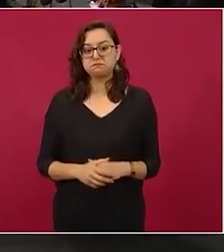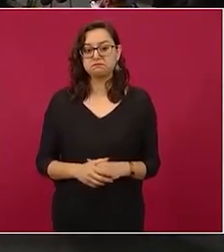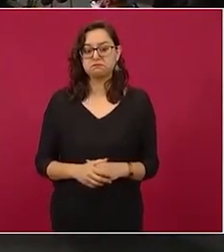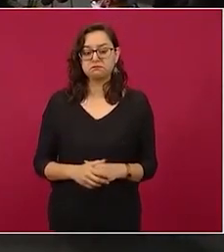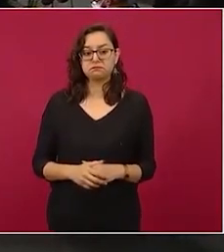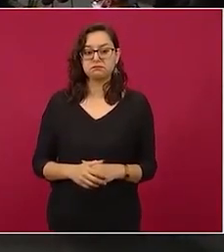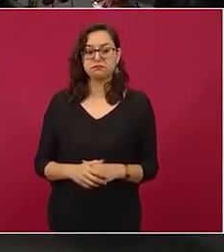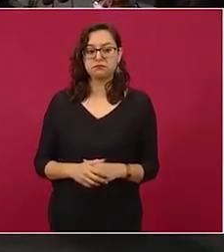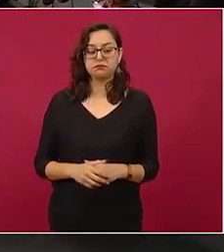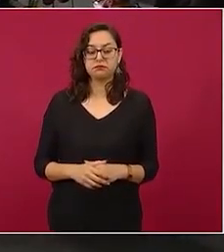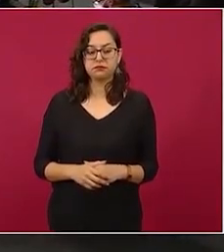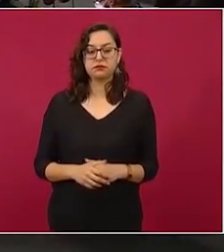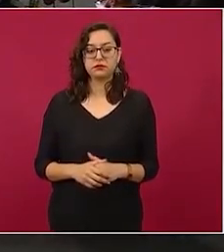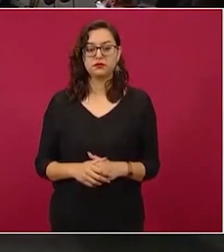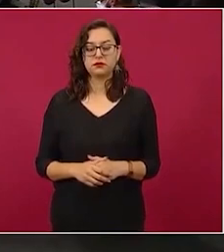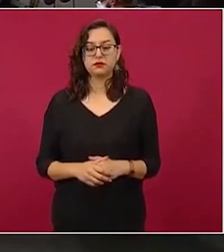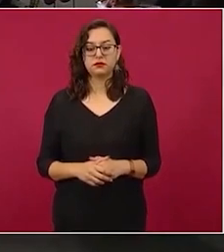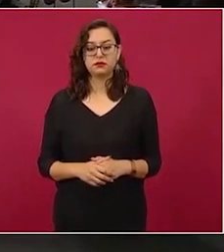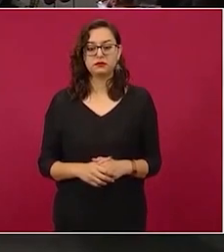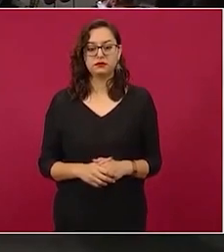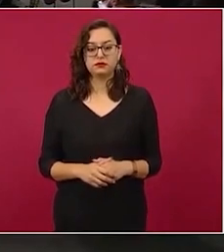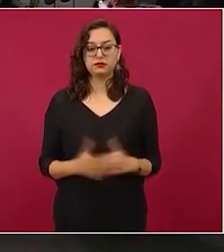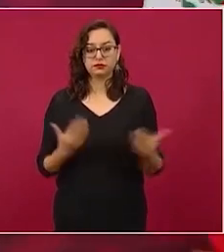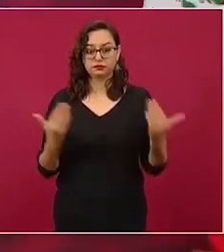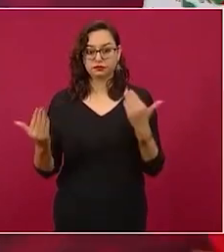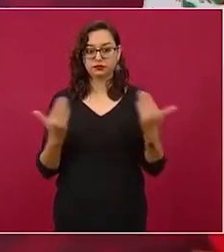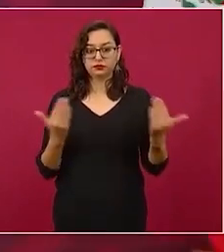Todo esto con relación a